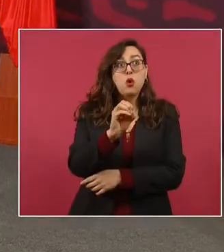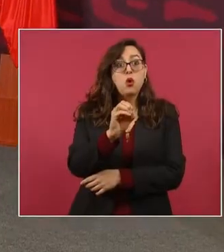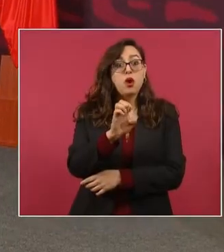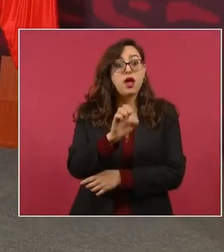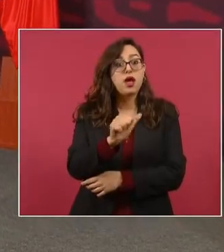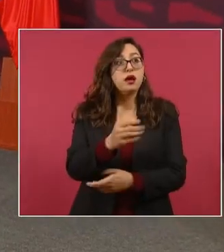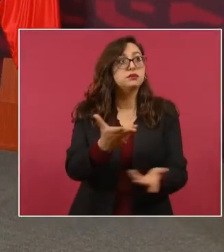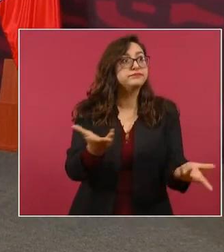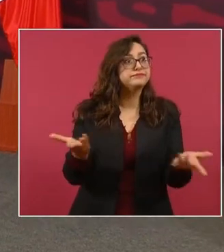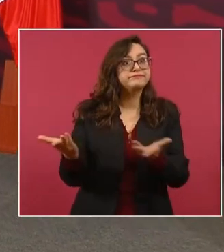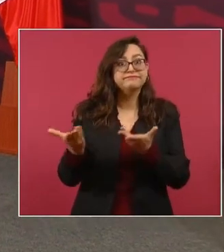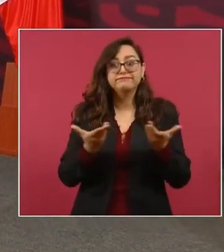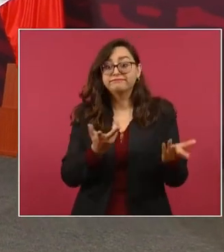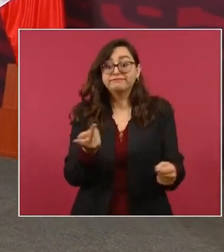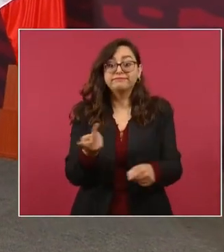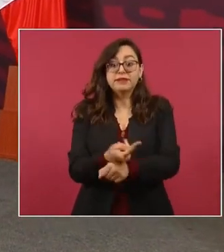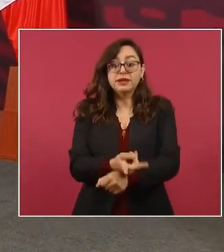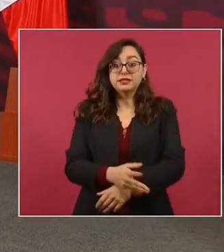mismo.